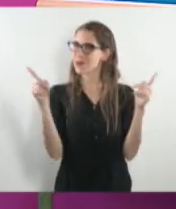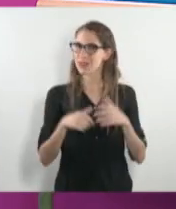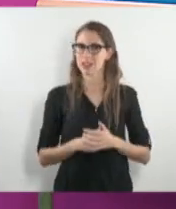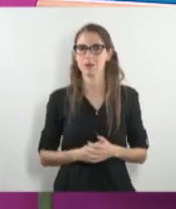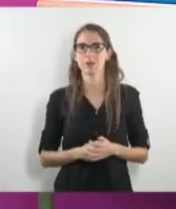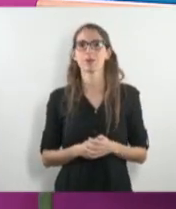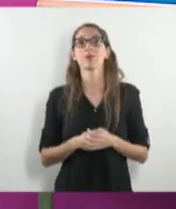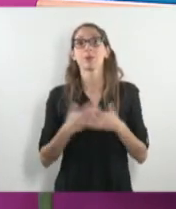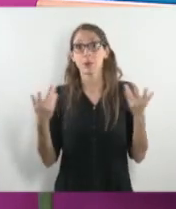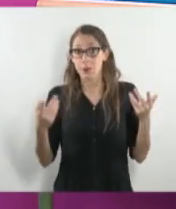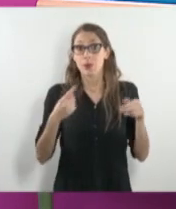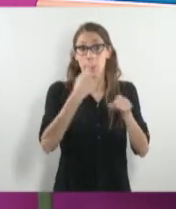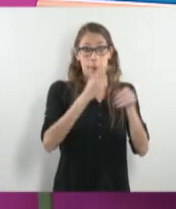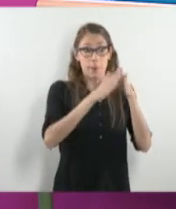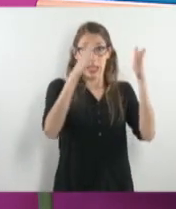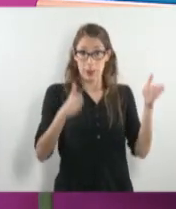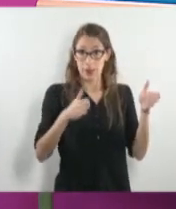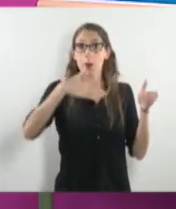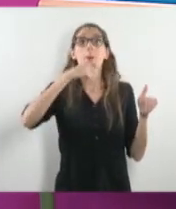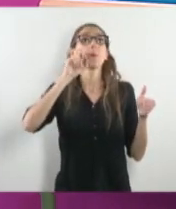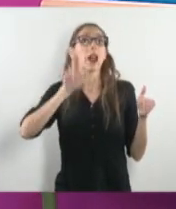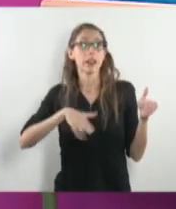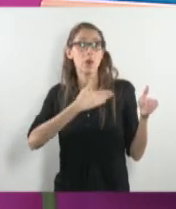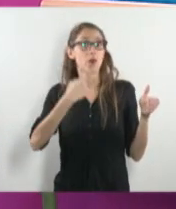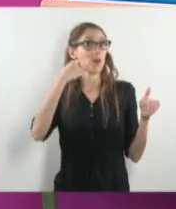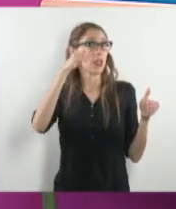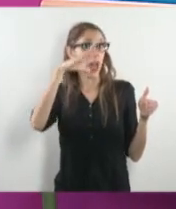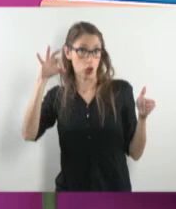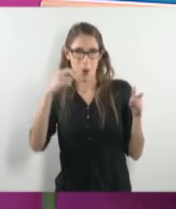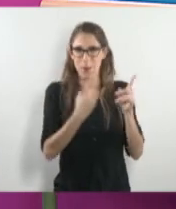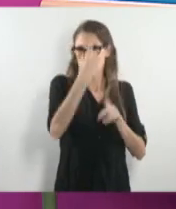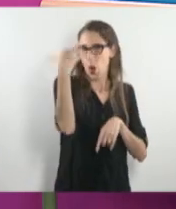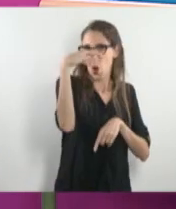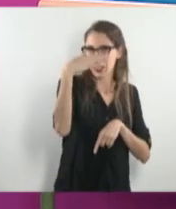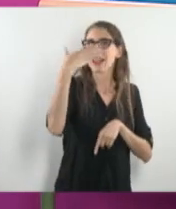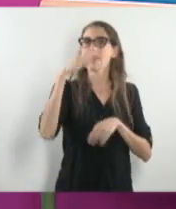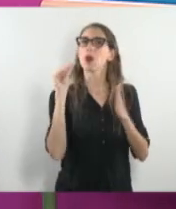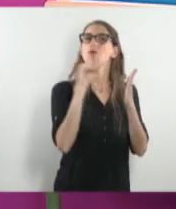el final del Martín Fierro, de lo que después va a ser llamada La Ida,